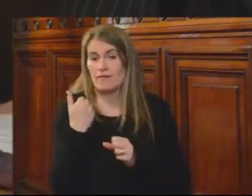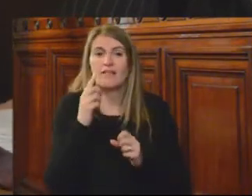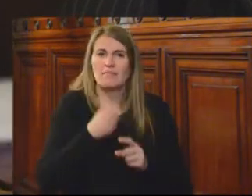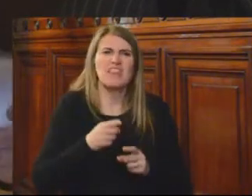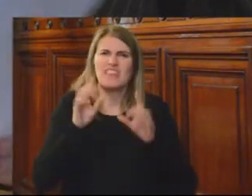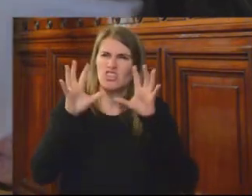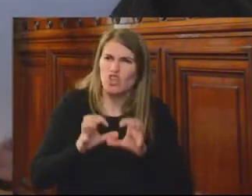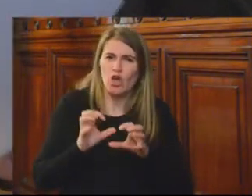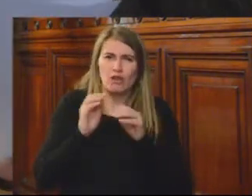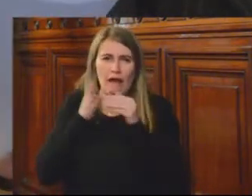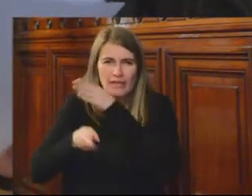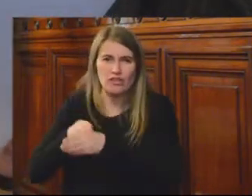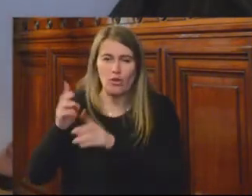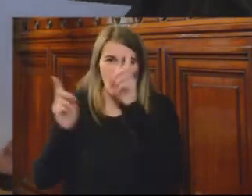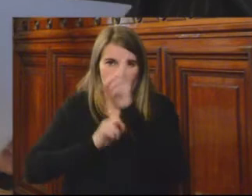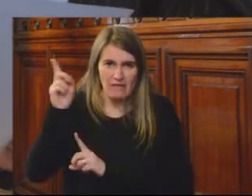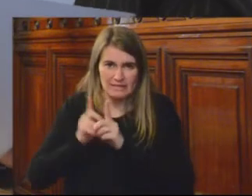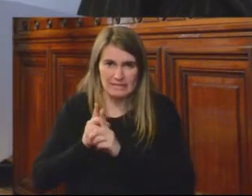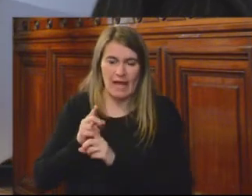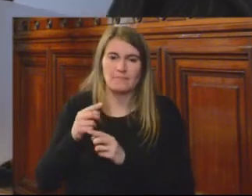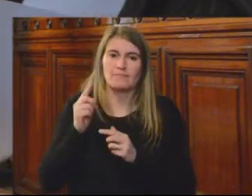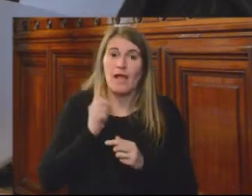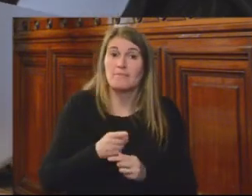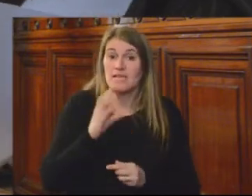universitarias se han dado con la participación de civiles